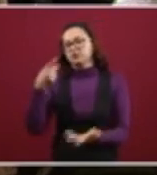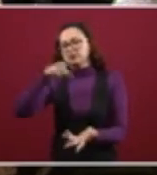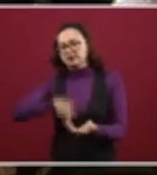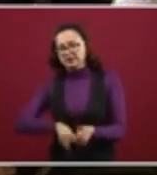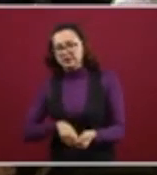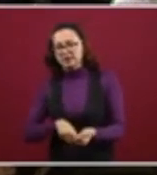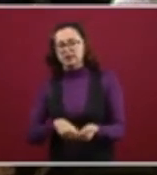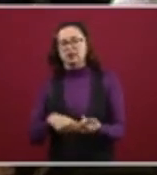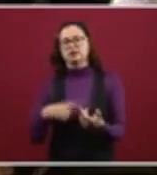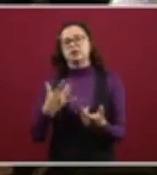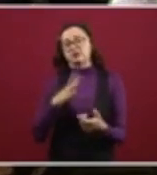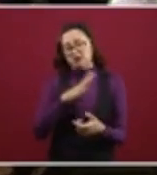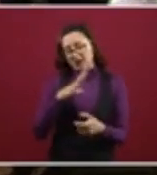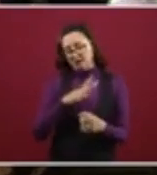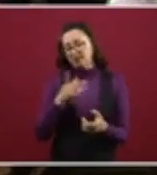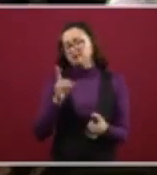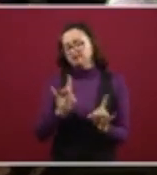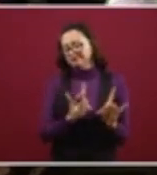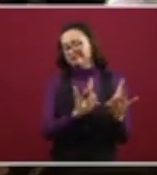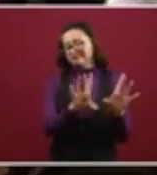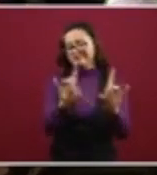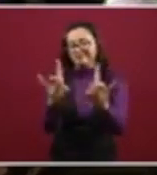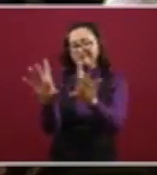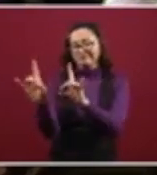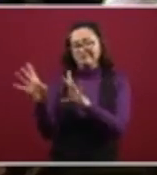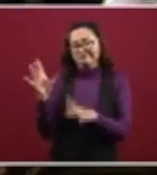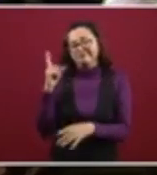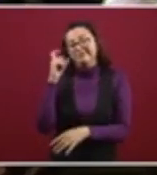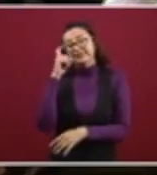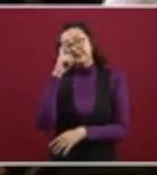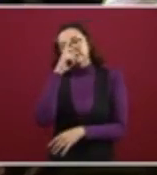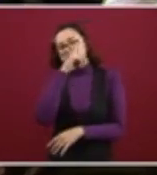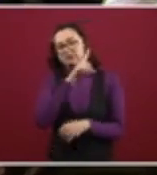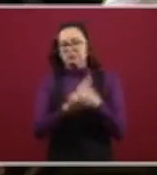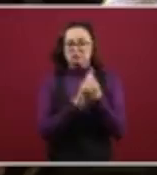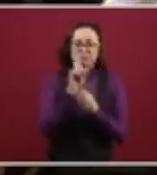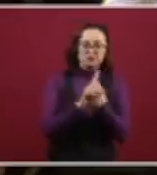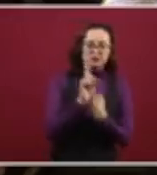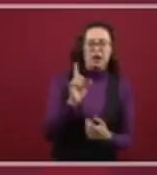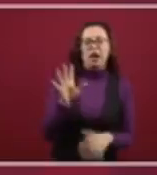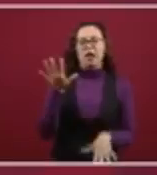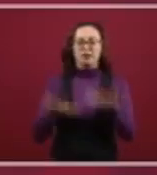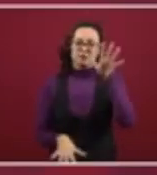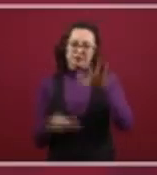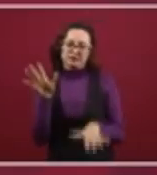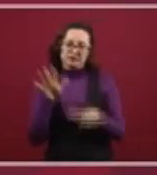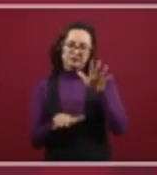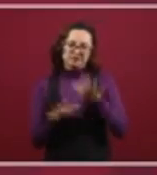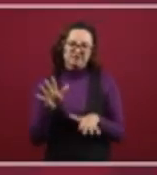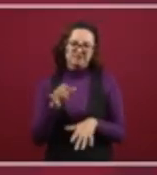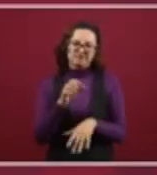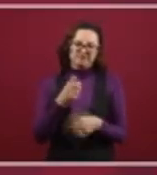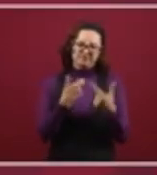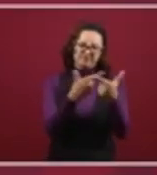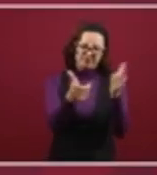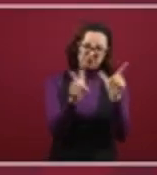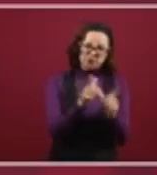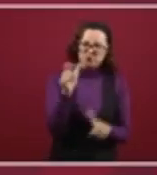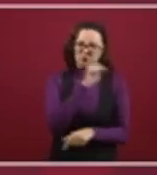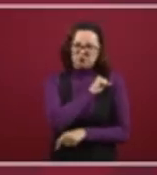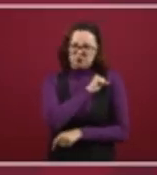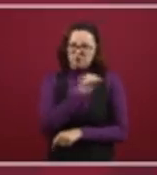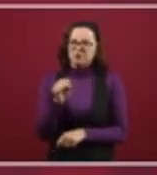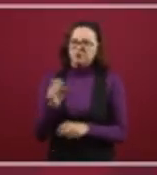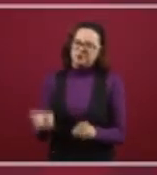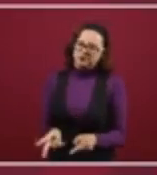de imponderables y aspectos que tienen que ver con vandalismos, con algunos problemas en el